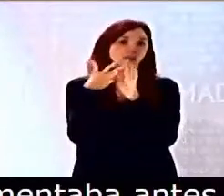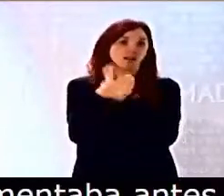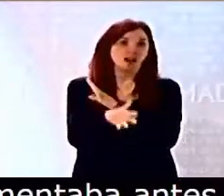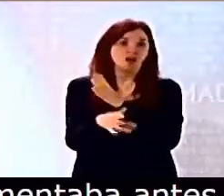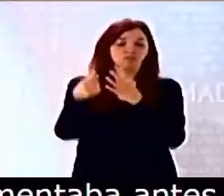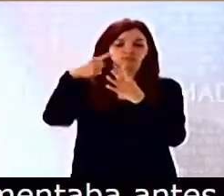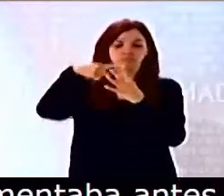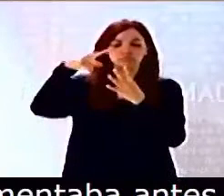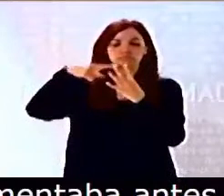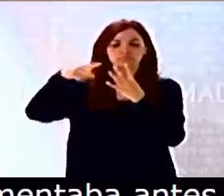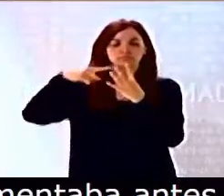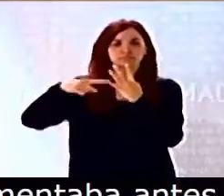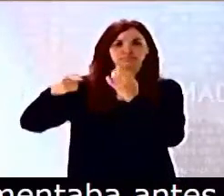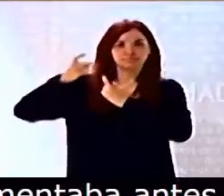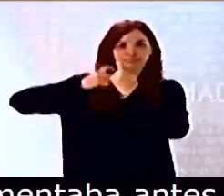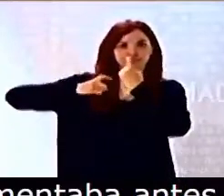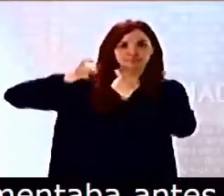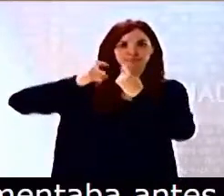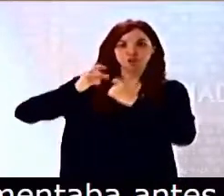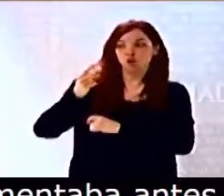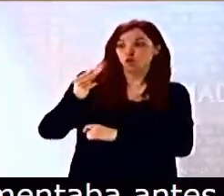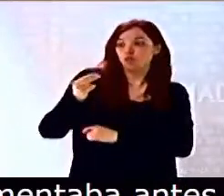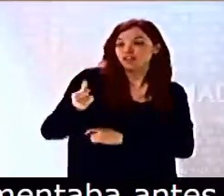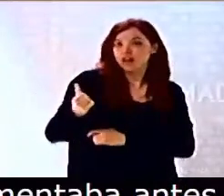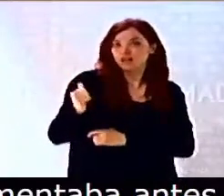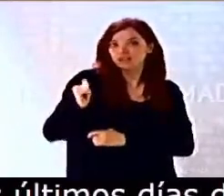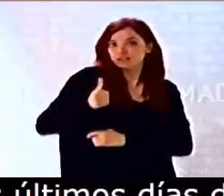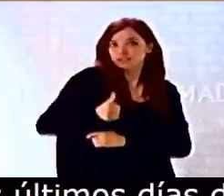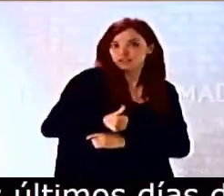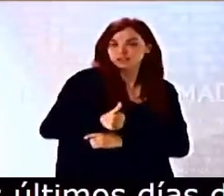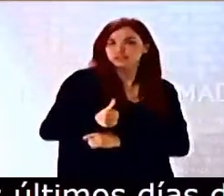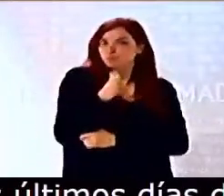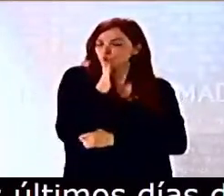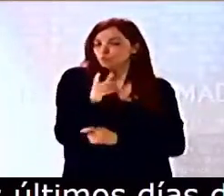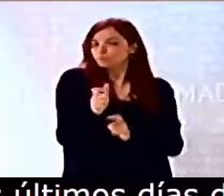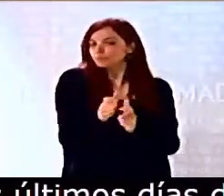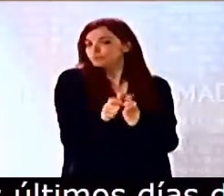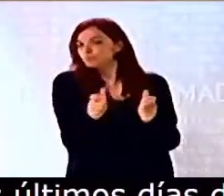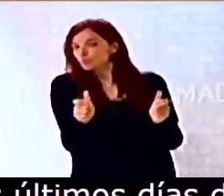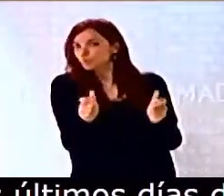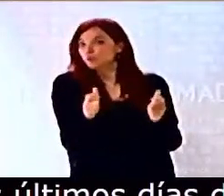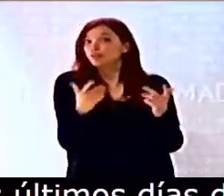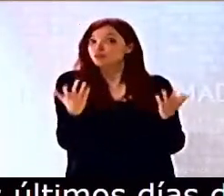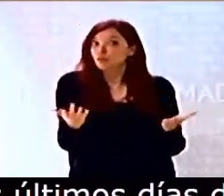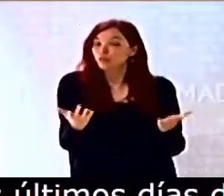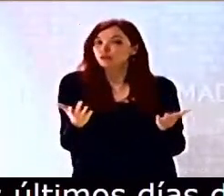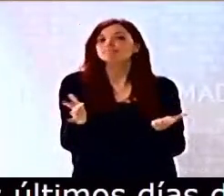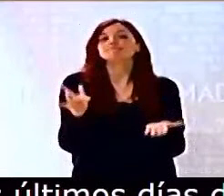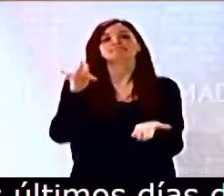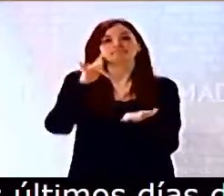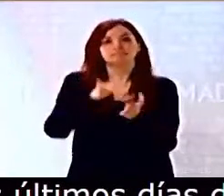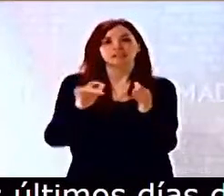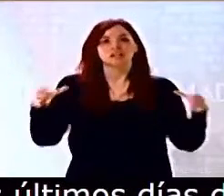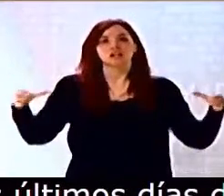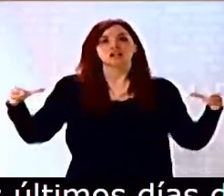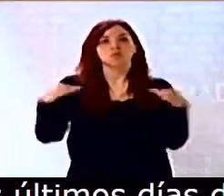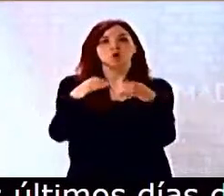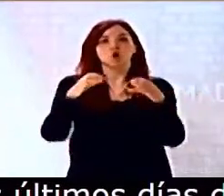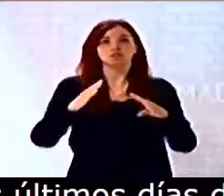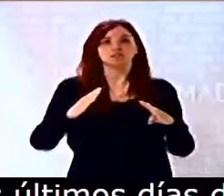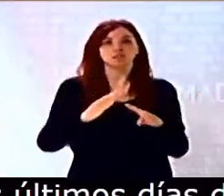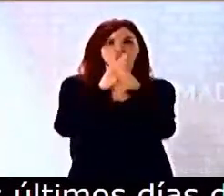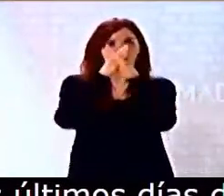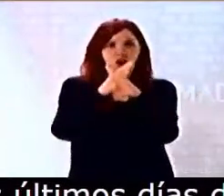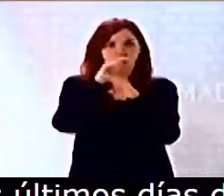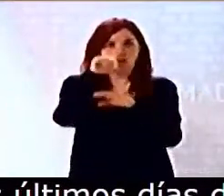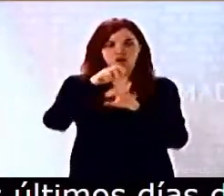los 2 últimos días de ese leve crecimiento, tuviésemos una sesión extraordinaria del Consejo